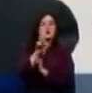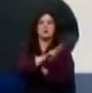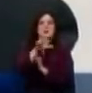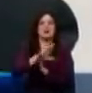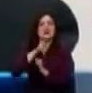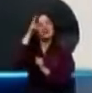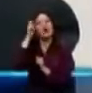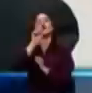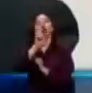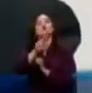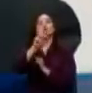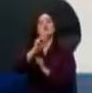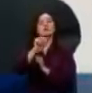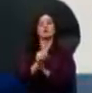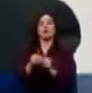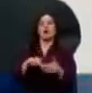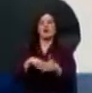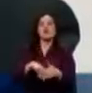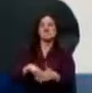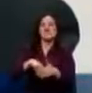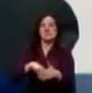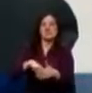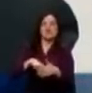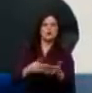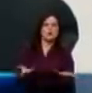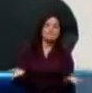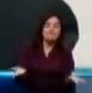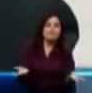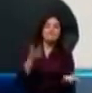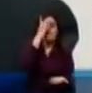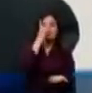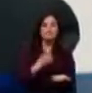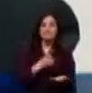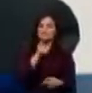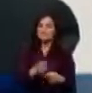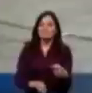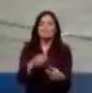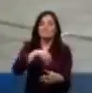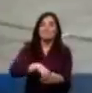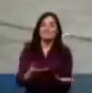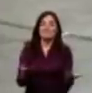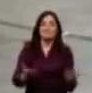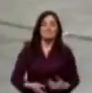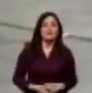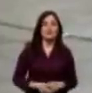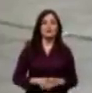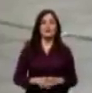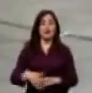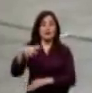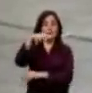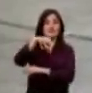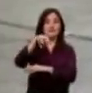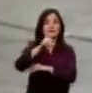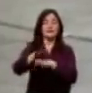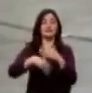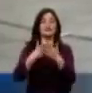Creo Suma. Obstaculizó, limitó que podamos tomar una decisión dentro del Pleno. Y será este miércoles